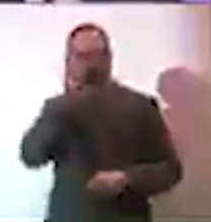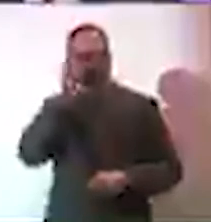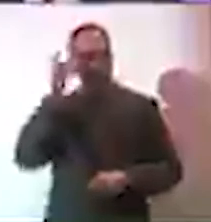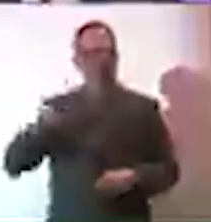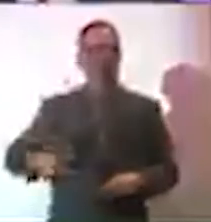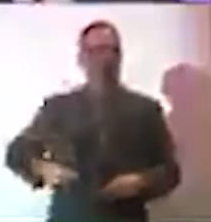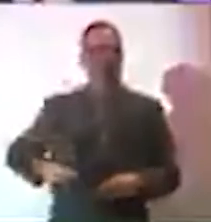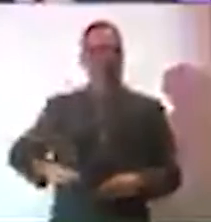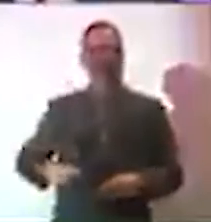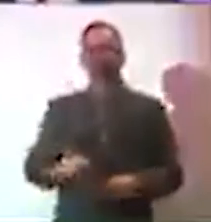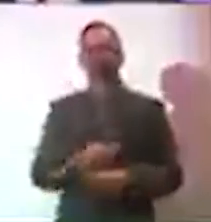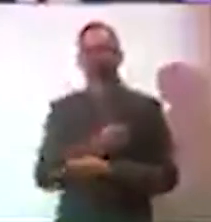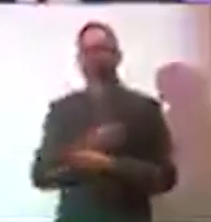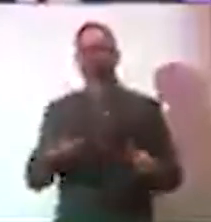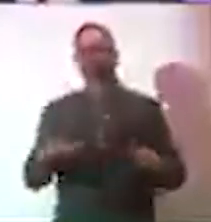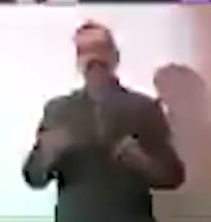recomendación. Jamás.